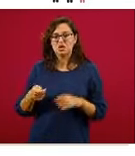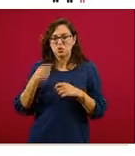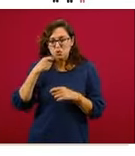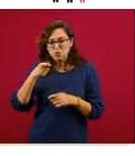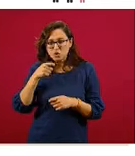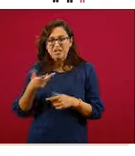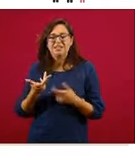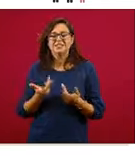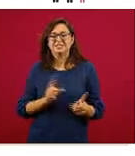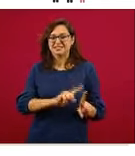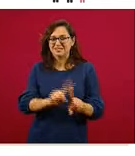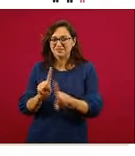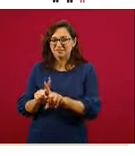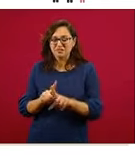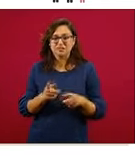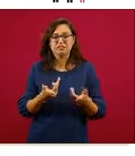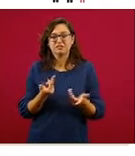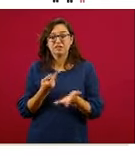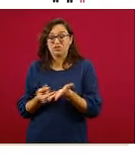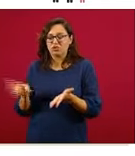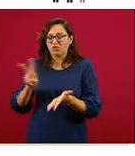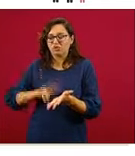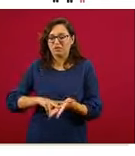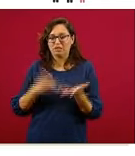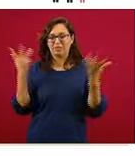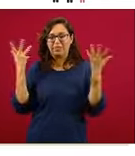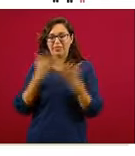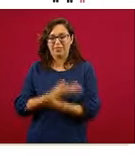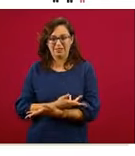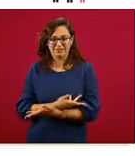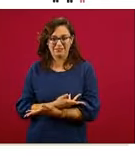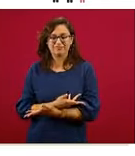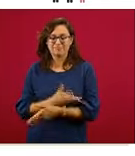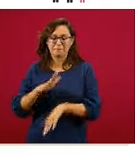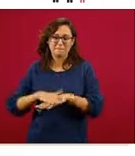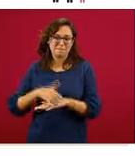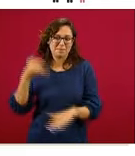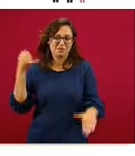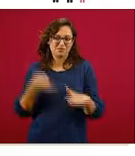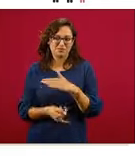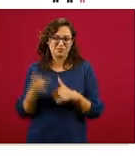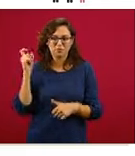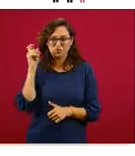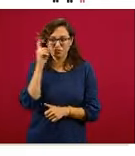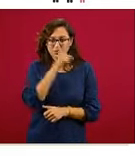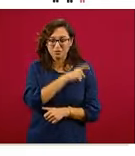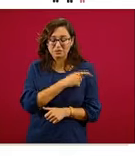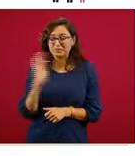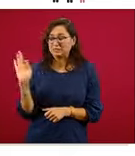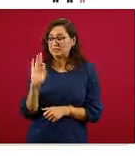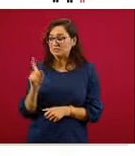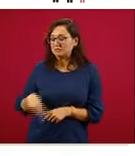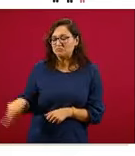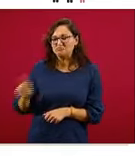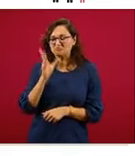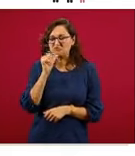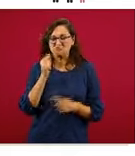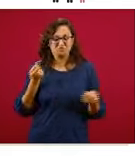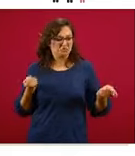pedir ayuda por benzodiazepinas. Al final nos damos cuenta que se ha complejizado el problema, seguramente no pudieron regular su